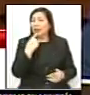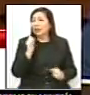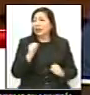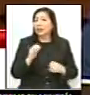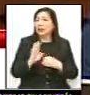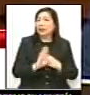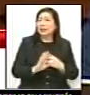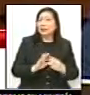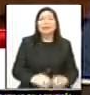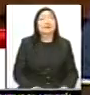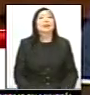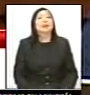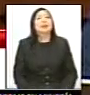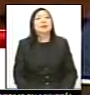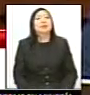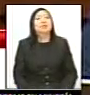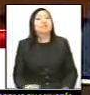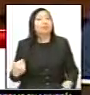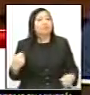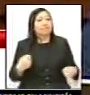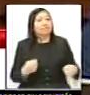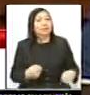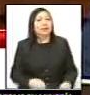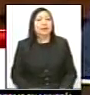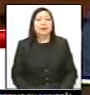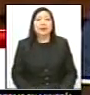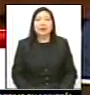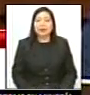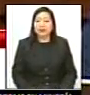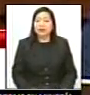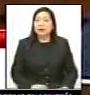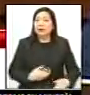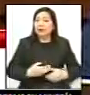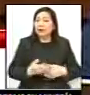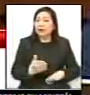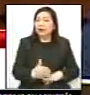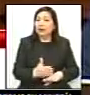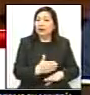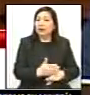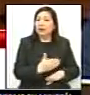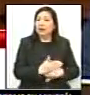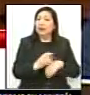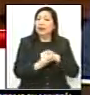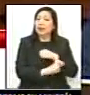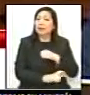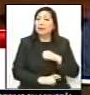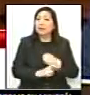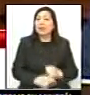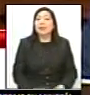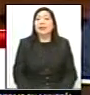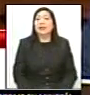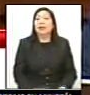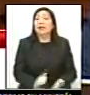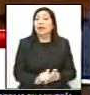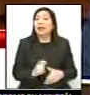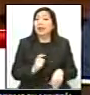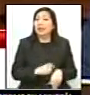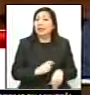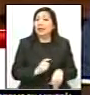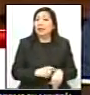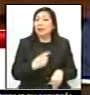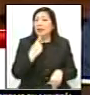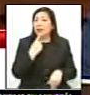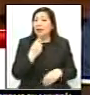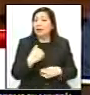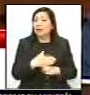garantice justamente que esas inversiones promuevan el desarrollo del país. Con el tiempo, presidente, se ha establecido